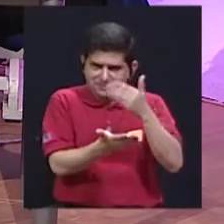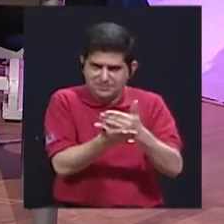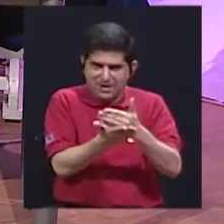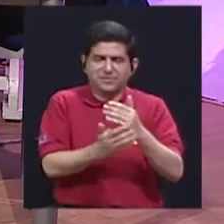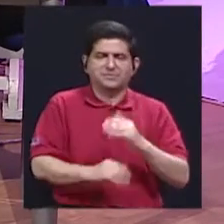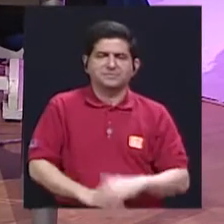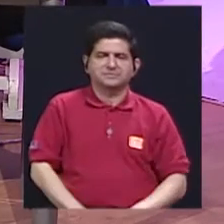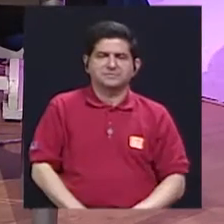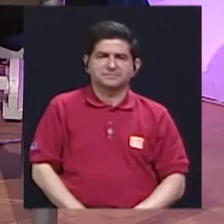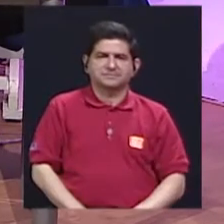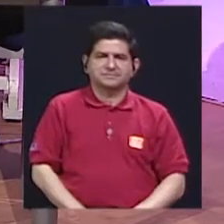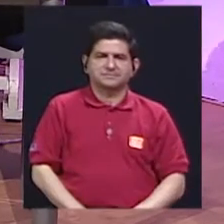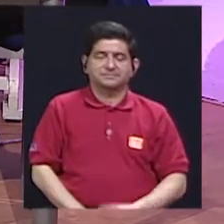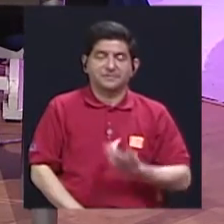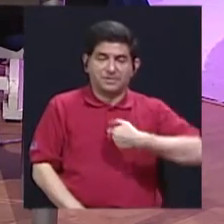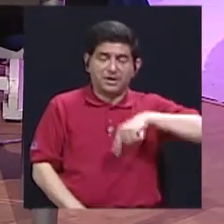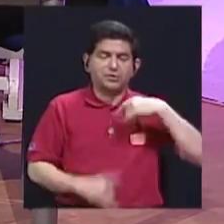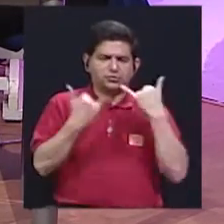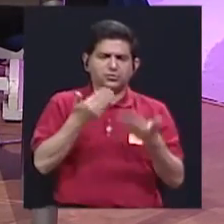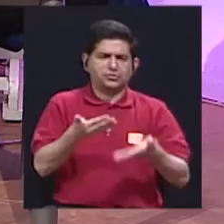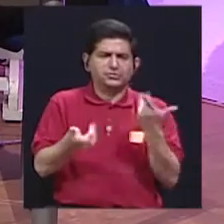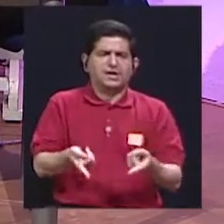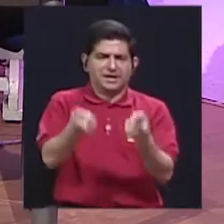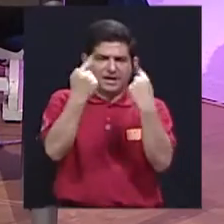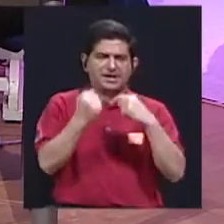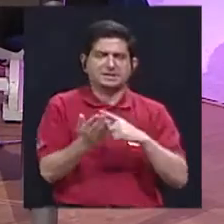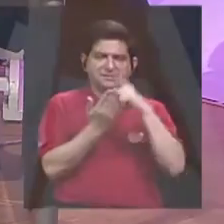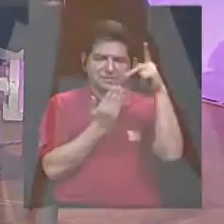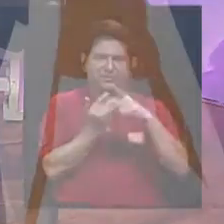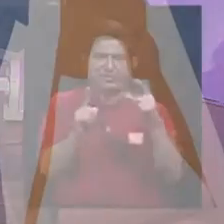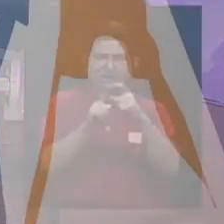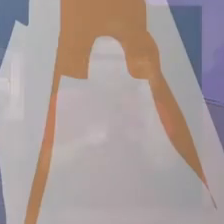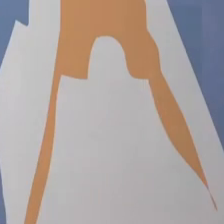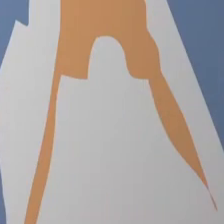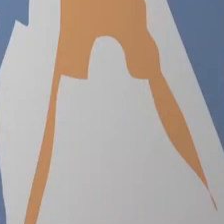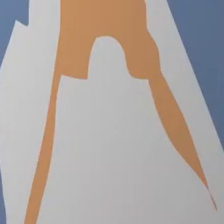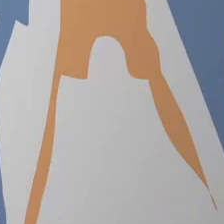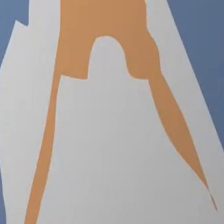y estamos muy pronto de regreso en palabras